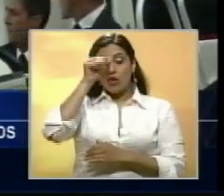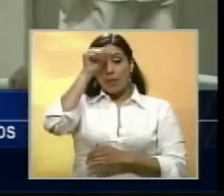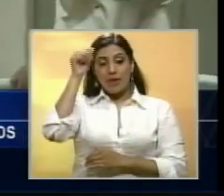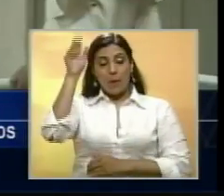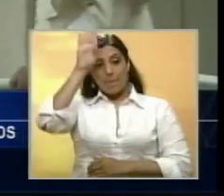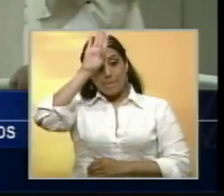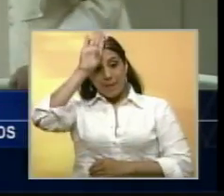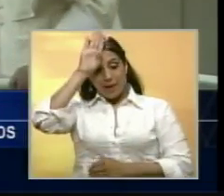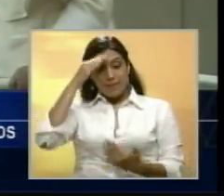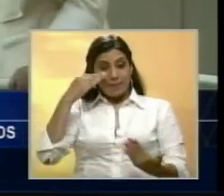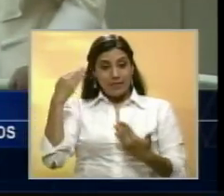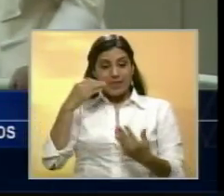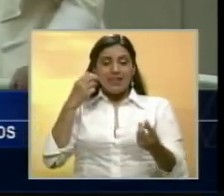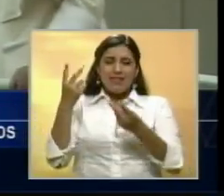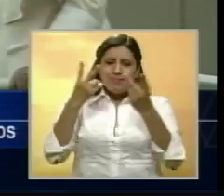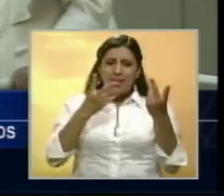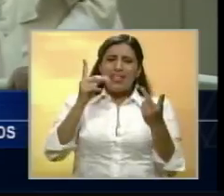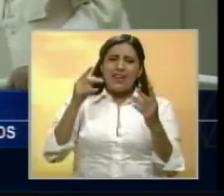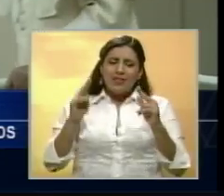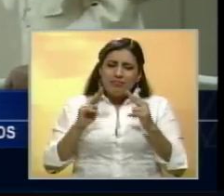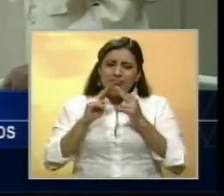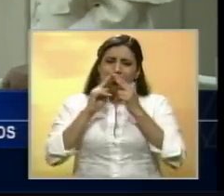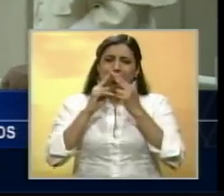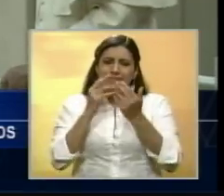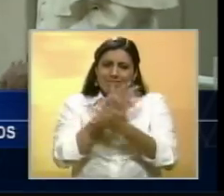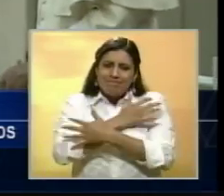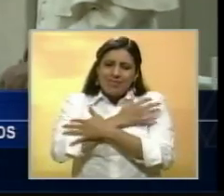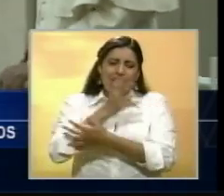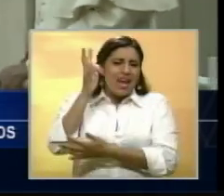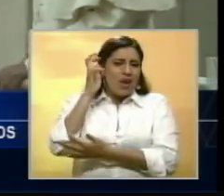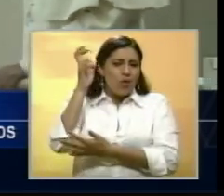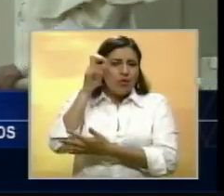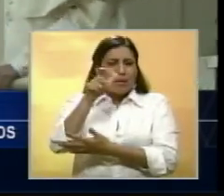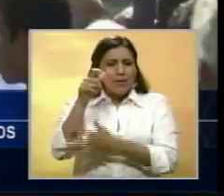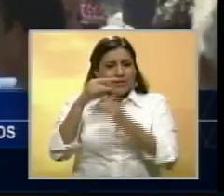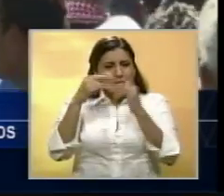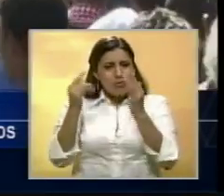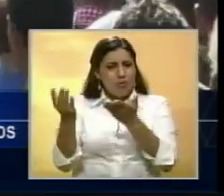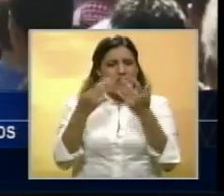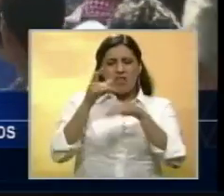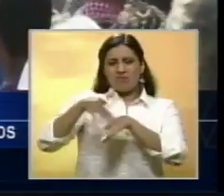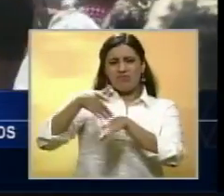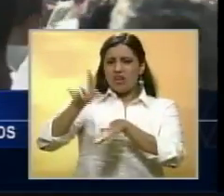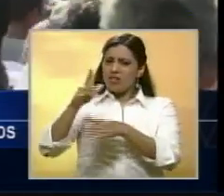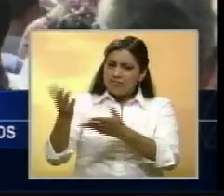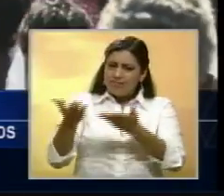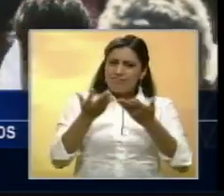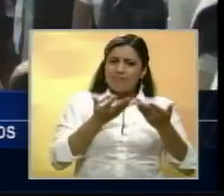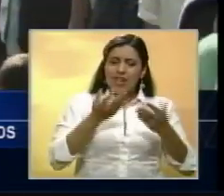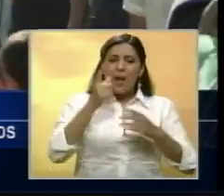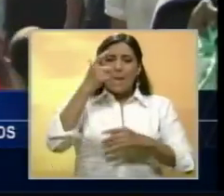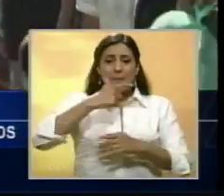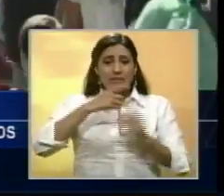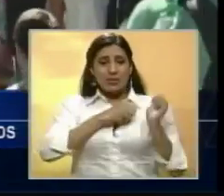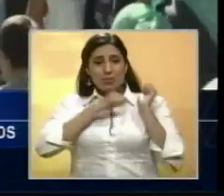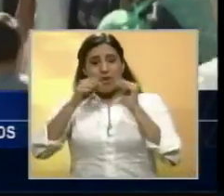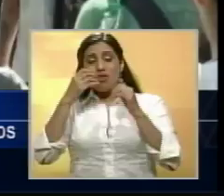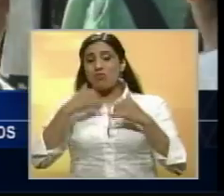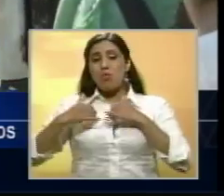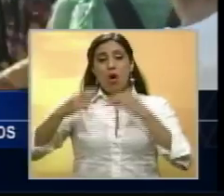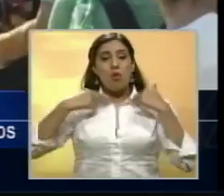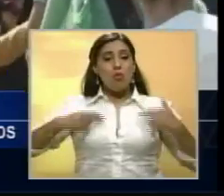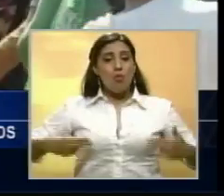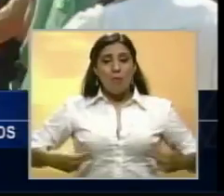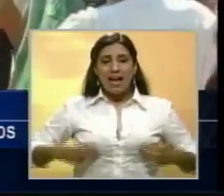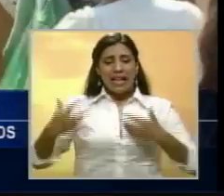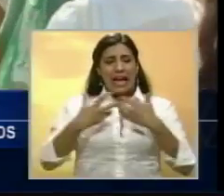el Papa Francisco invitó a encontrar, acoger y escuchar a los refugiados. Afirmó que los desplazados son personas como todas a las